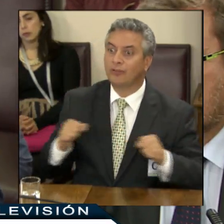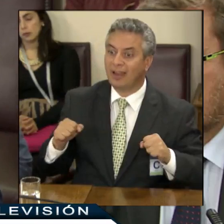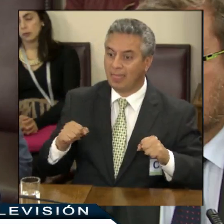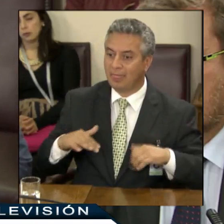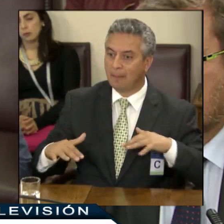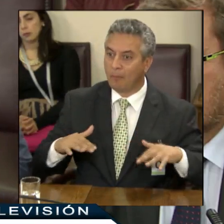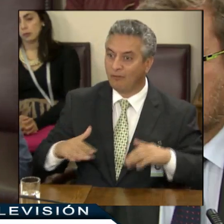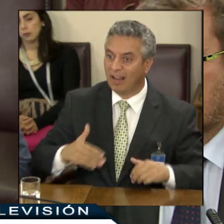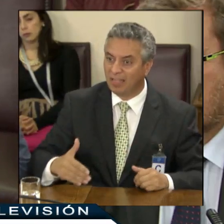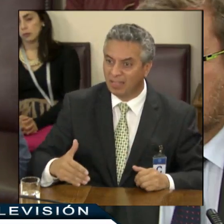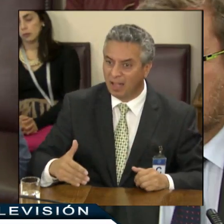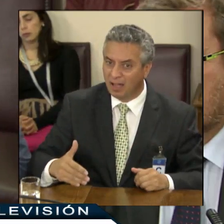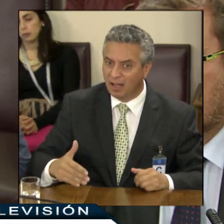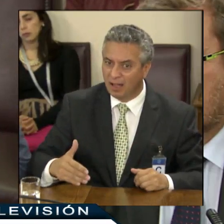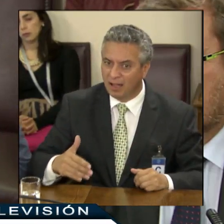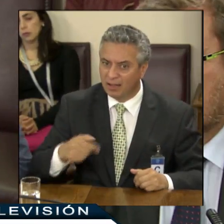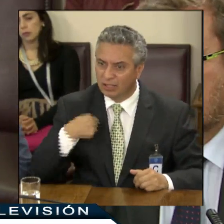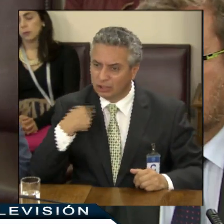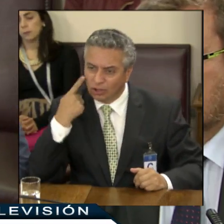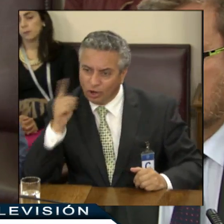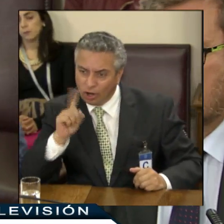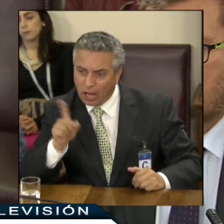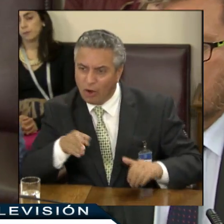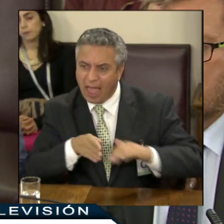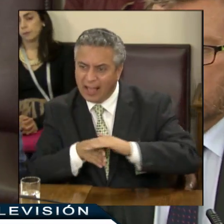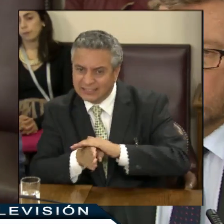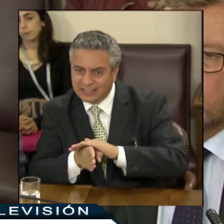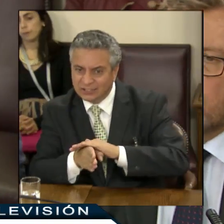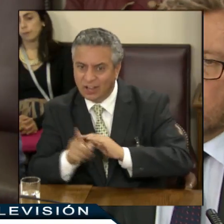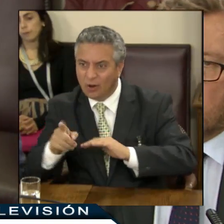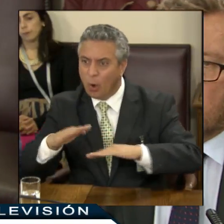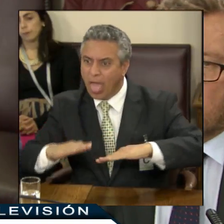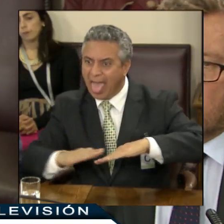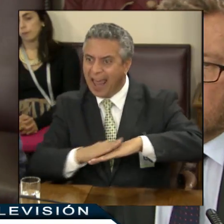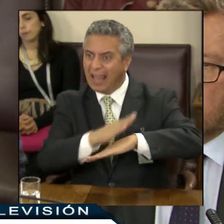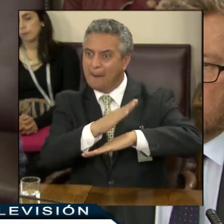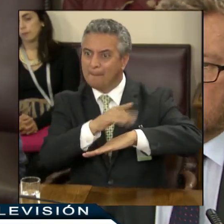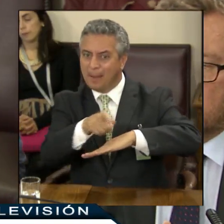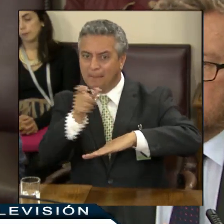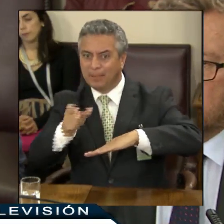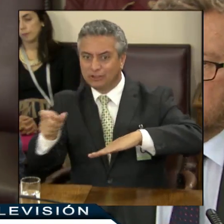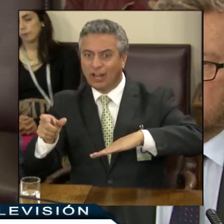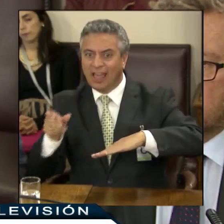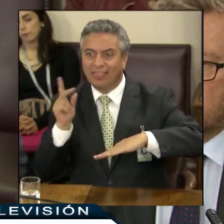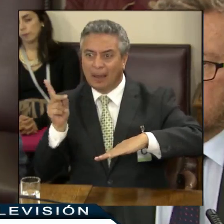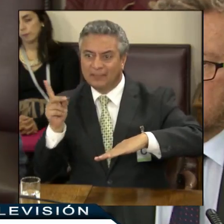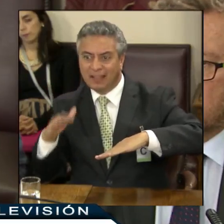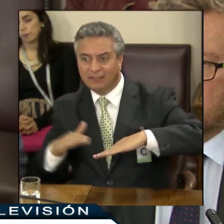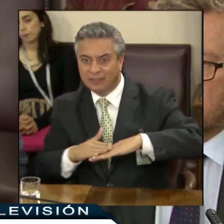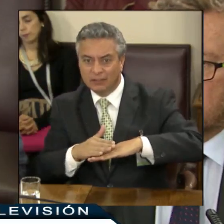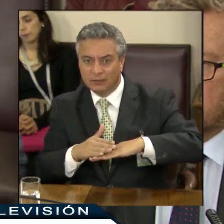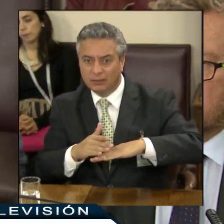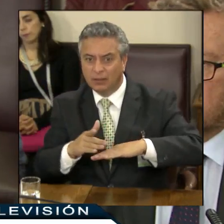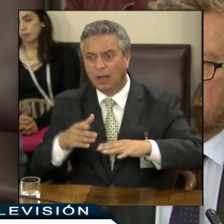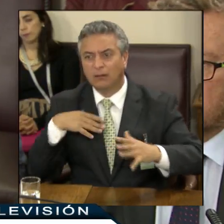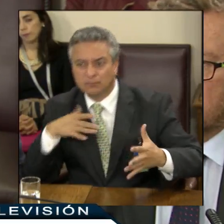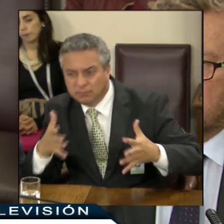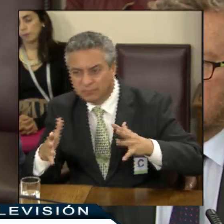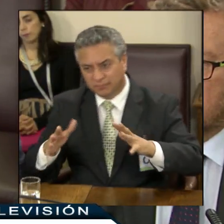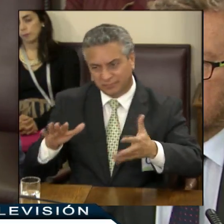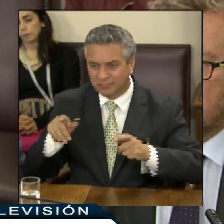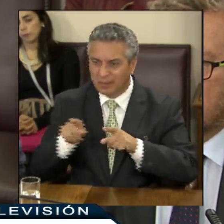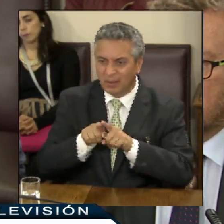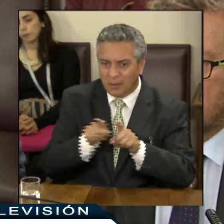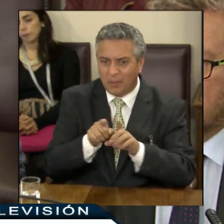desplazamiento pero no creo que en el acceso a la programación hay que hacer una rampa para que las personas con discapacidad física hay una Me parece que no